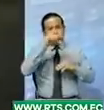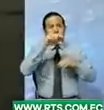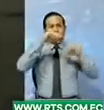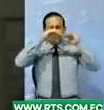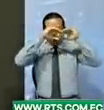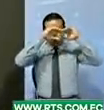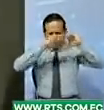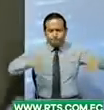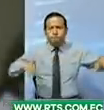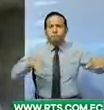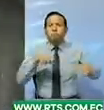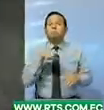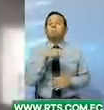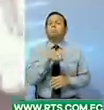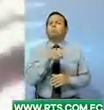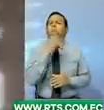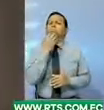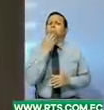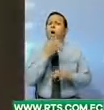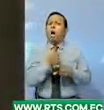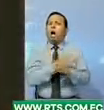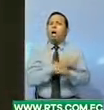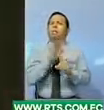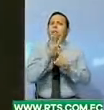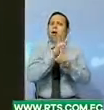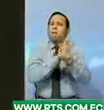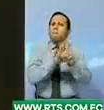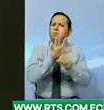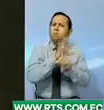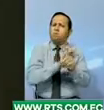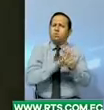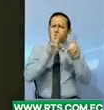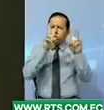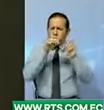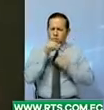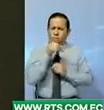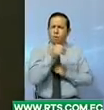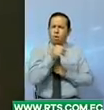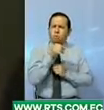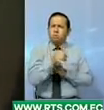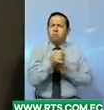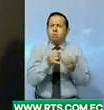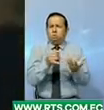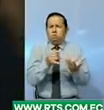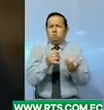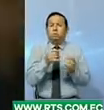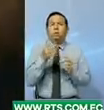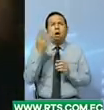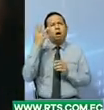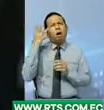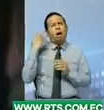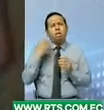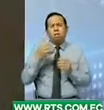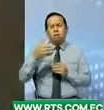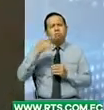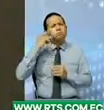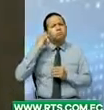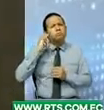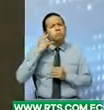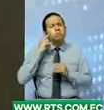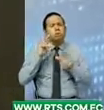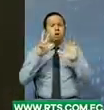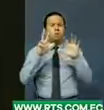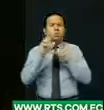se llevaba a cabo la serie de abusos y violaciones de carácter sexual, desde que la víctima tenía apenas 8 años